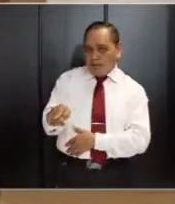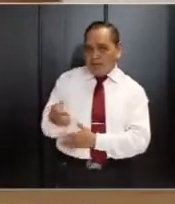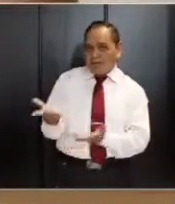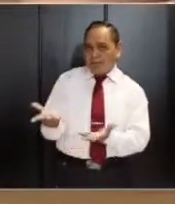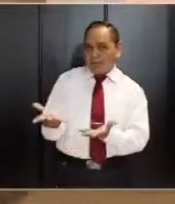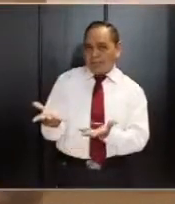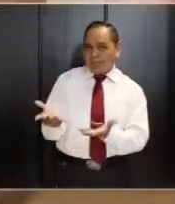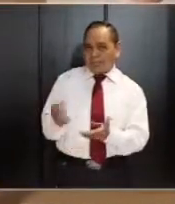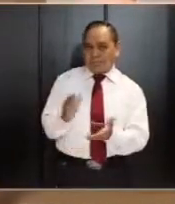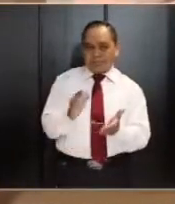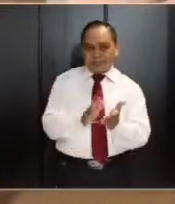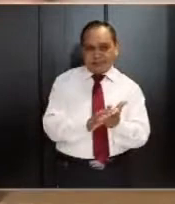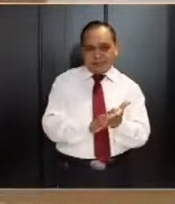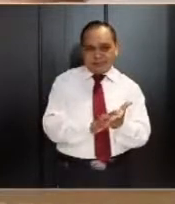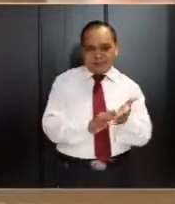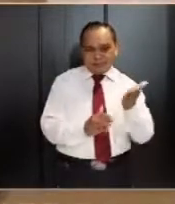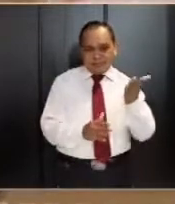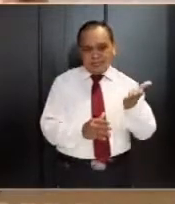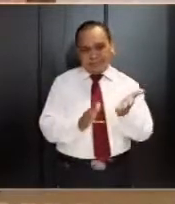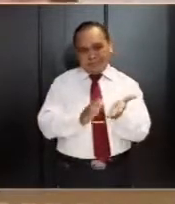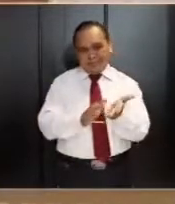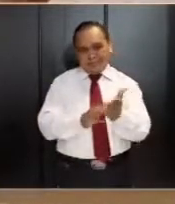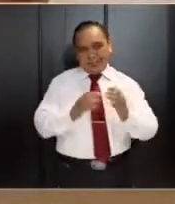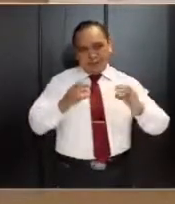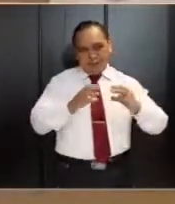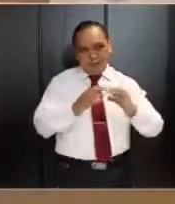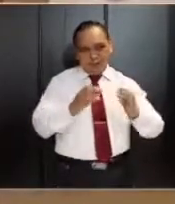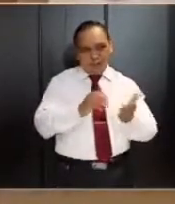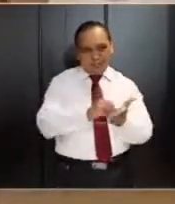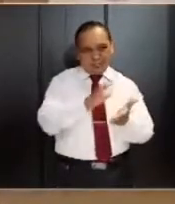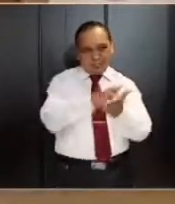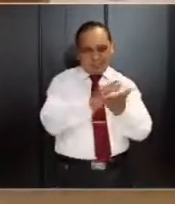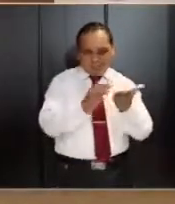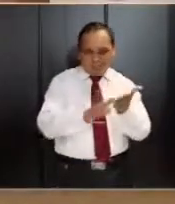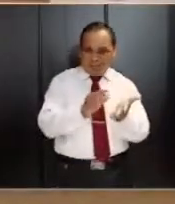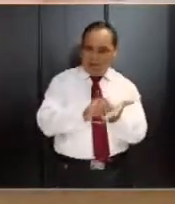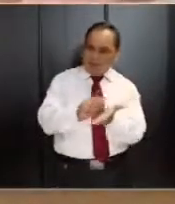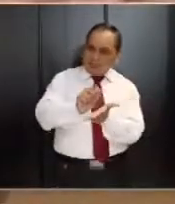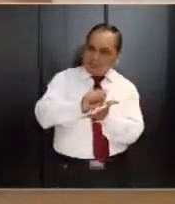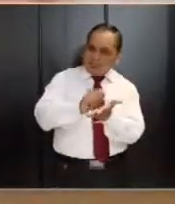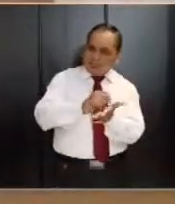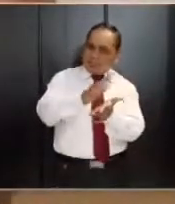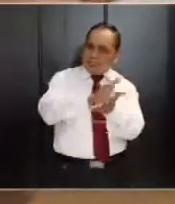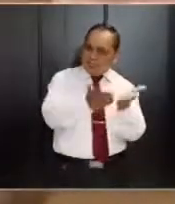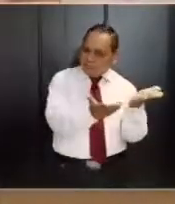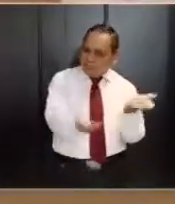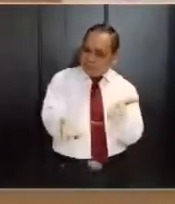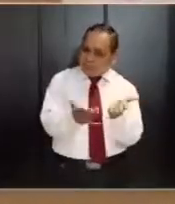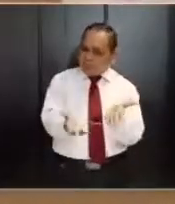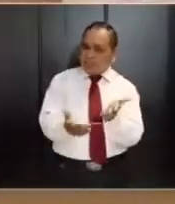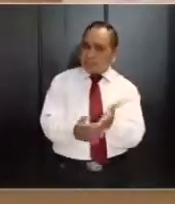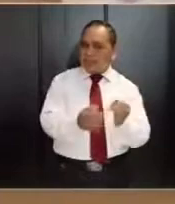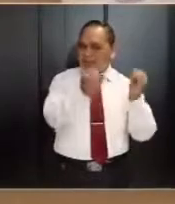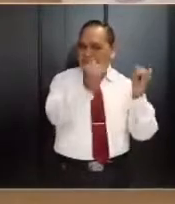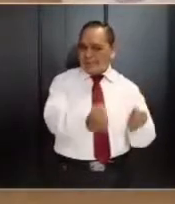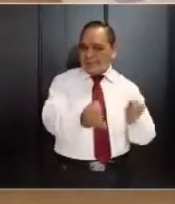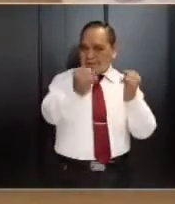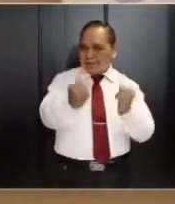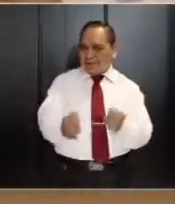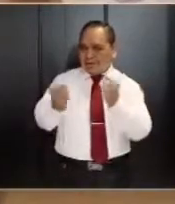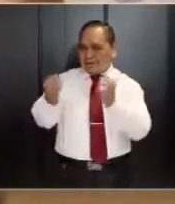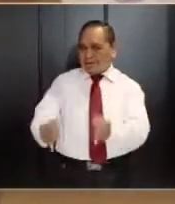de contratos, ¿sí? Contratos que le viene en cualquier momento, claro. Individual.